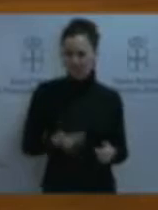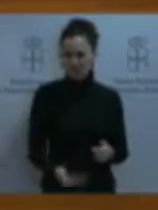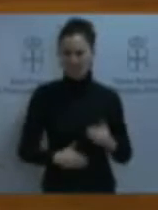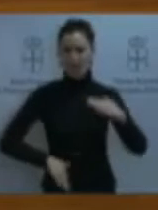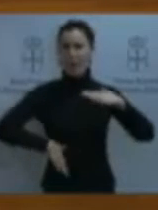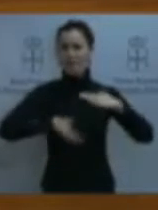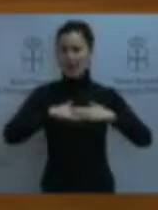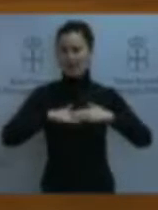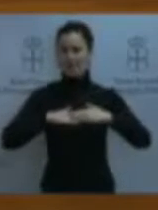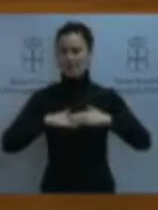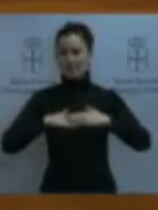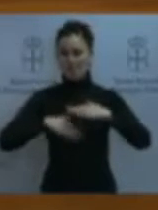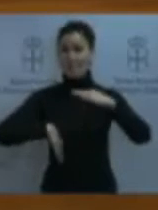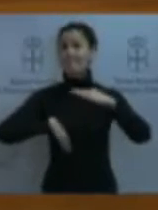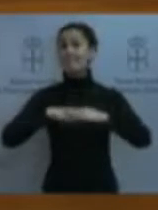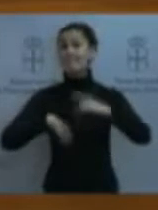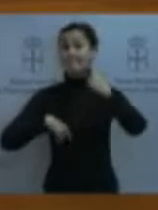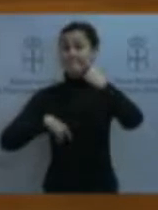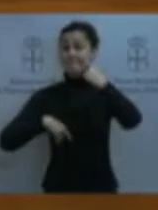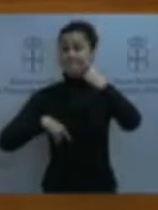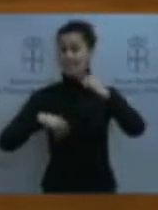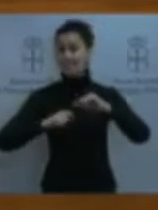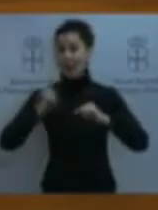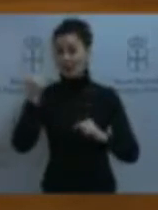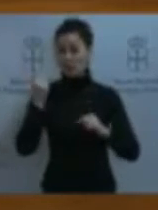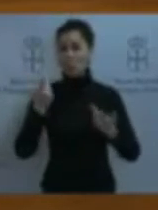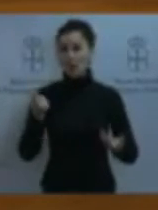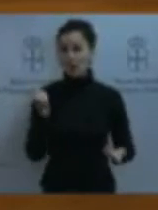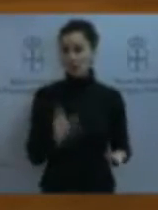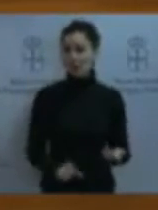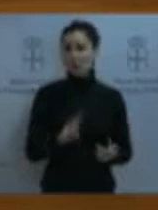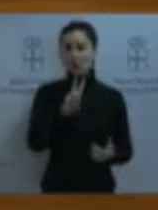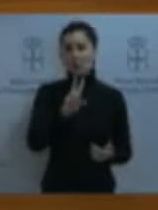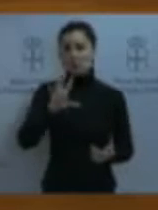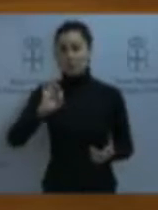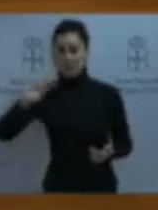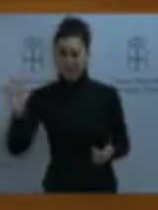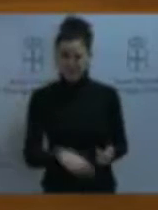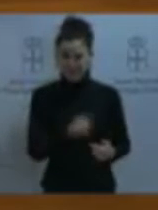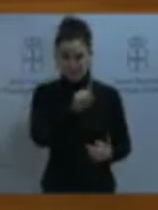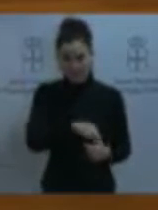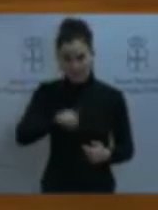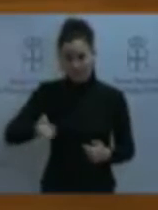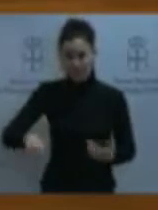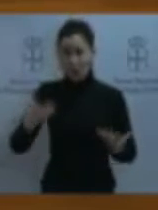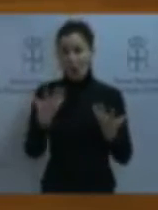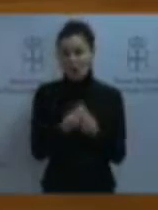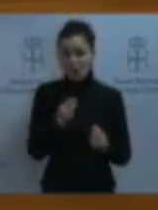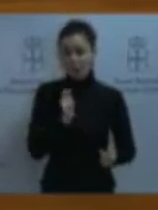sueldo más alto de todas ellas, de 250 euros al mes con las pagas prorrateadas por jornadas